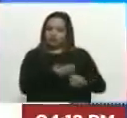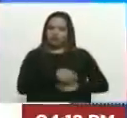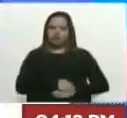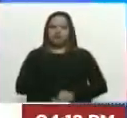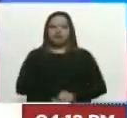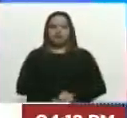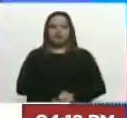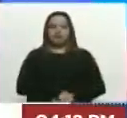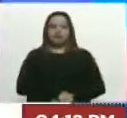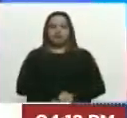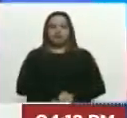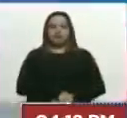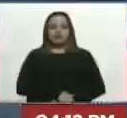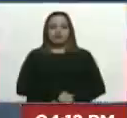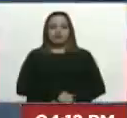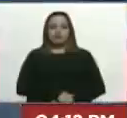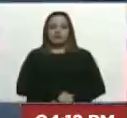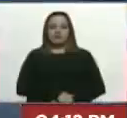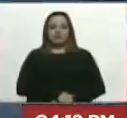haciéndola